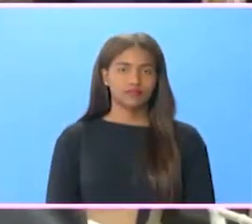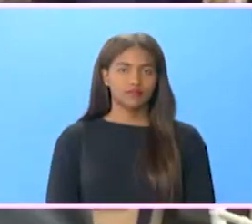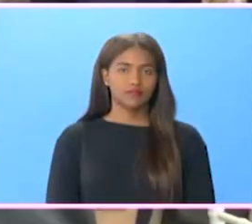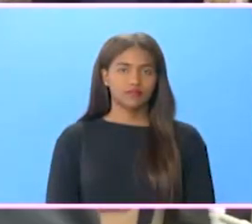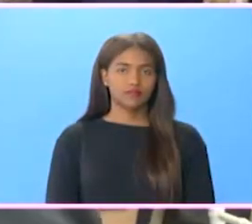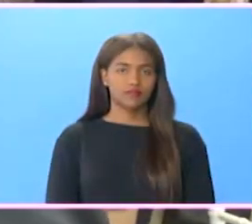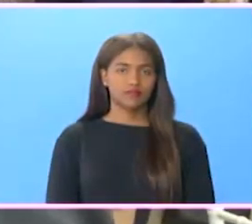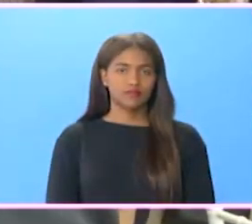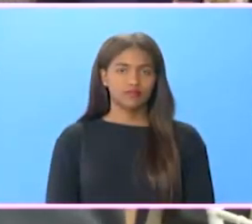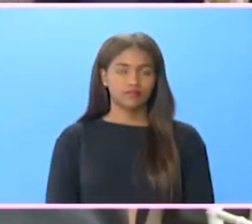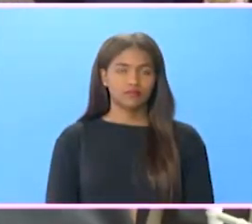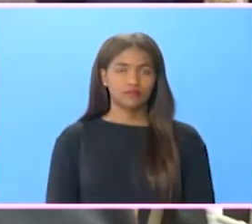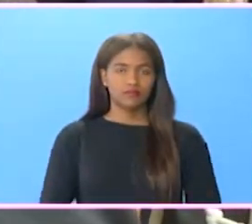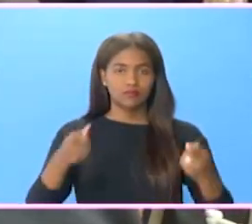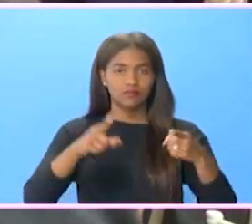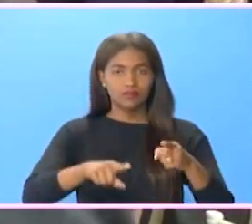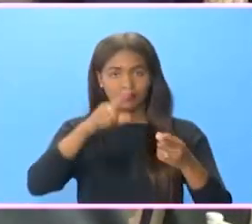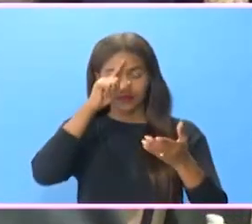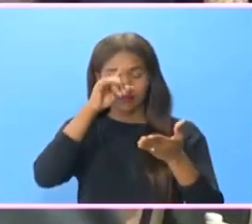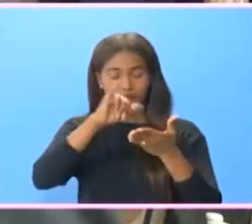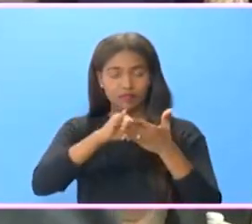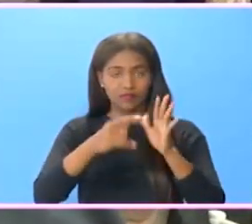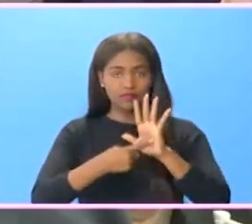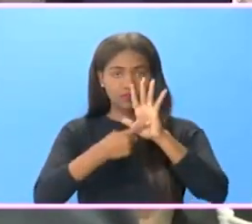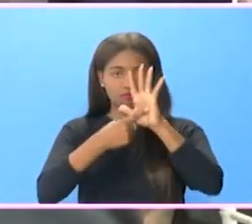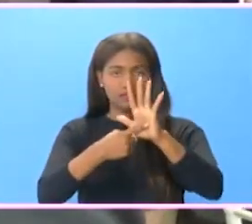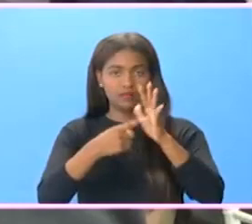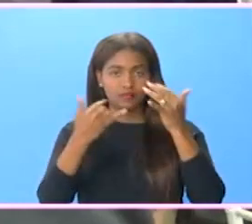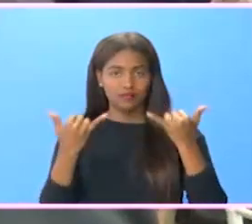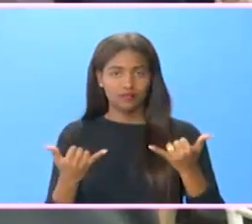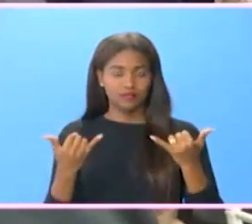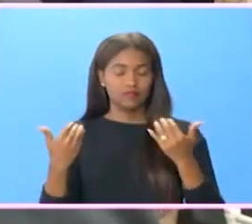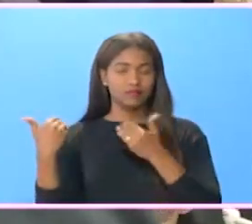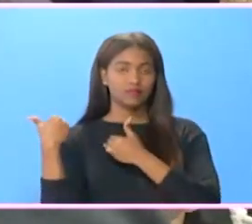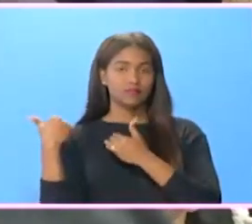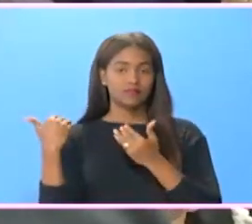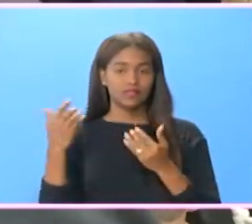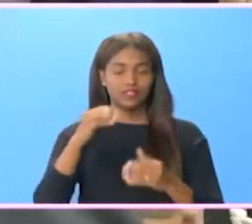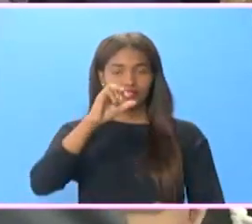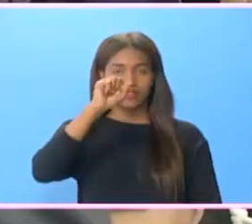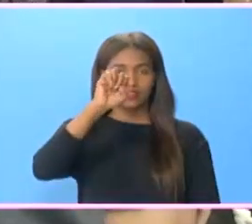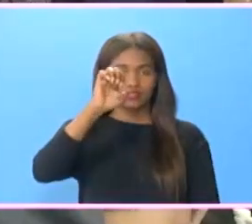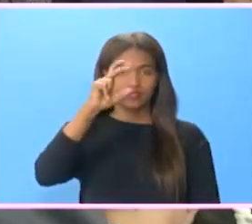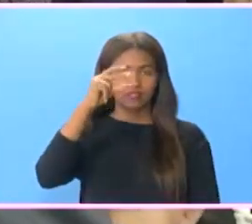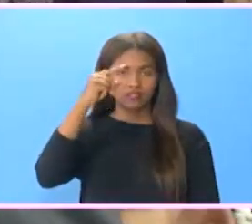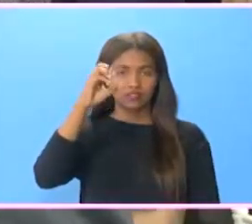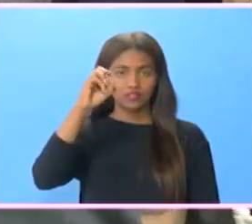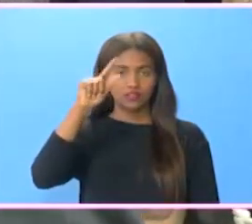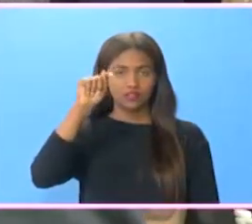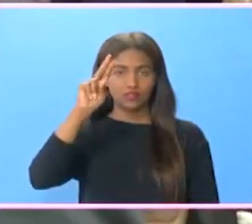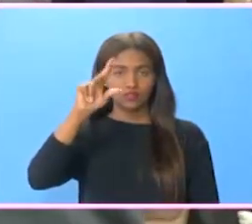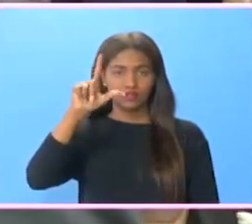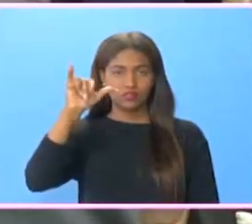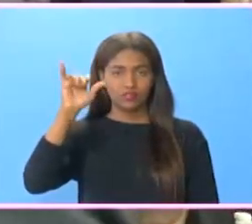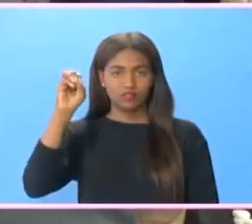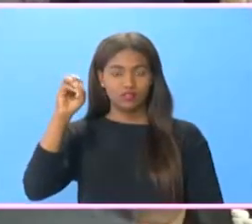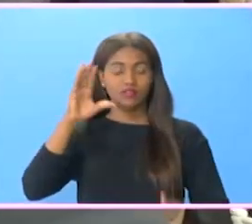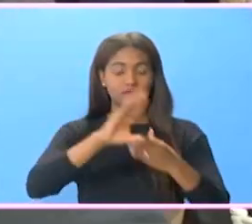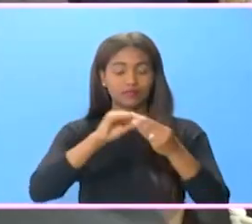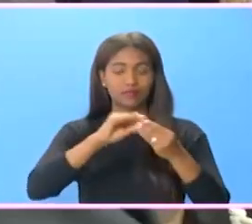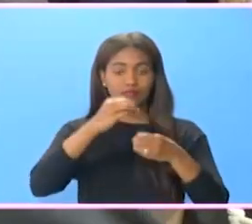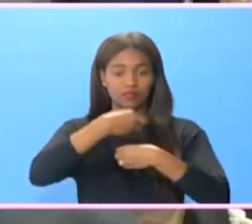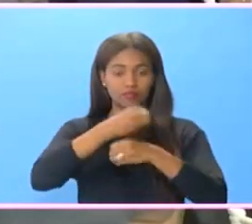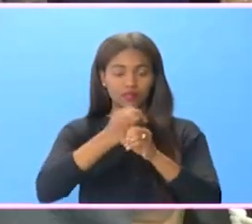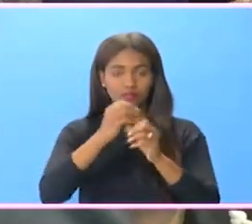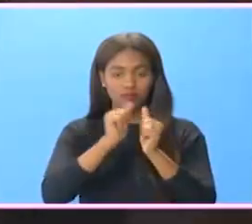El presidente de la Fundación Institucionalidad y Justicia, Servio Tulio Castaños, manifestó que la discusión en torno